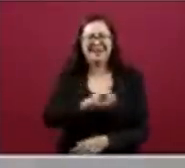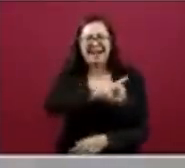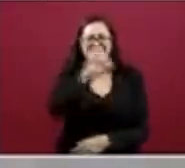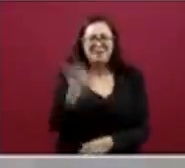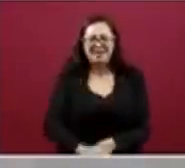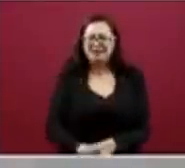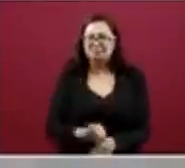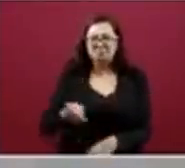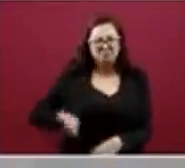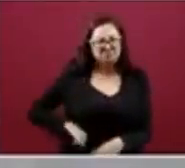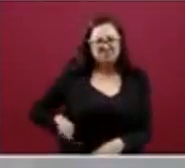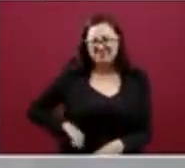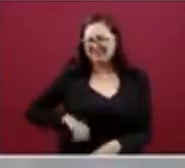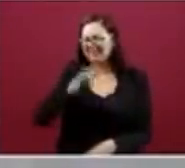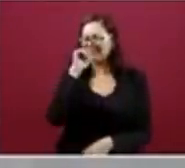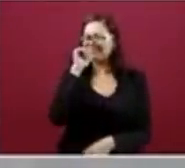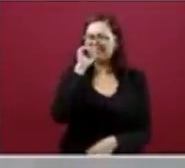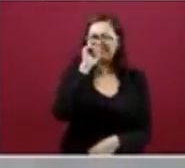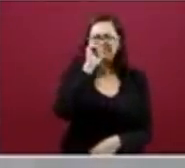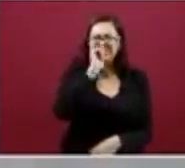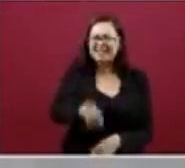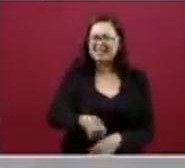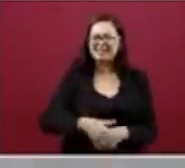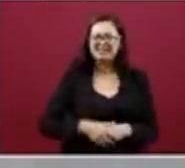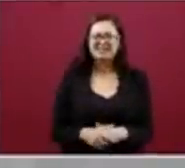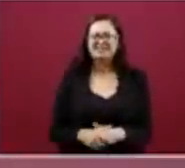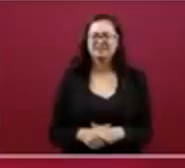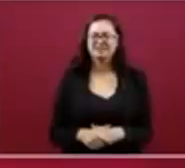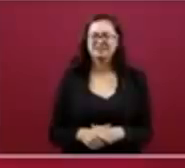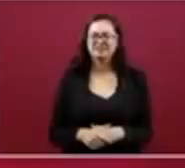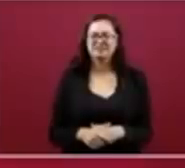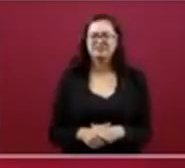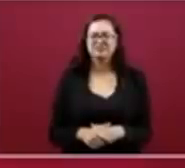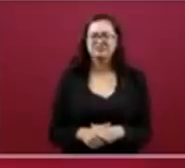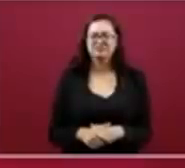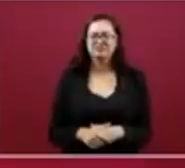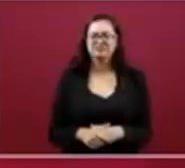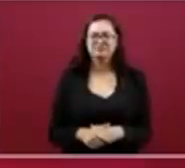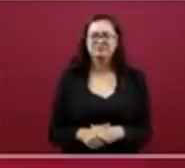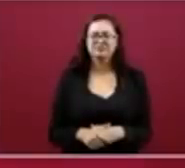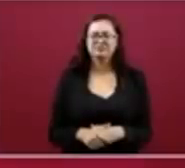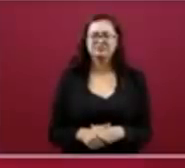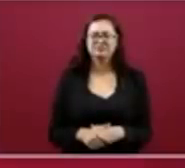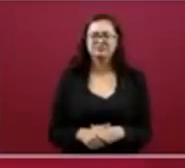todo es la tabla para estar viendo